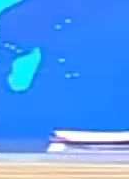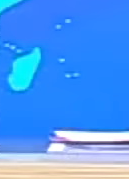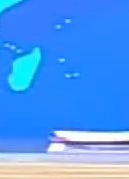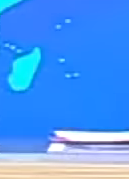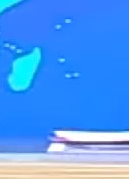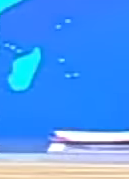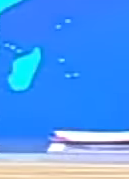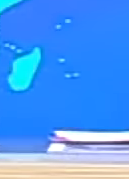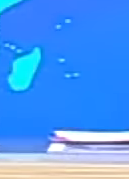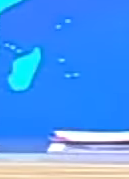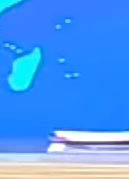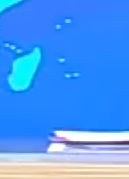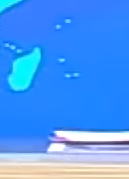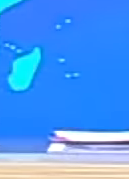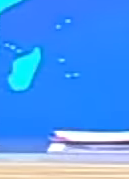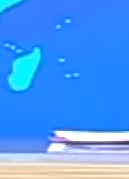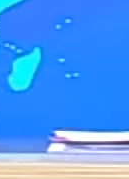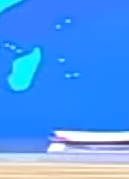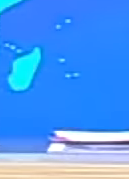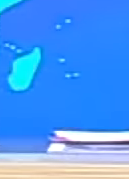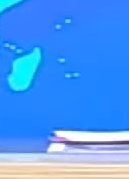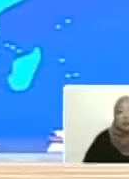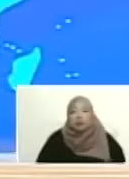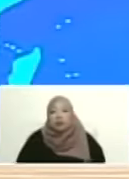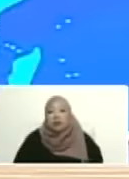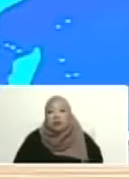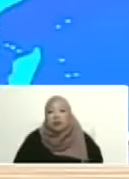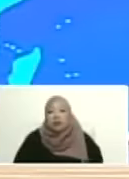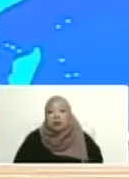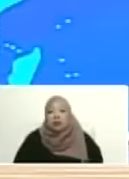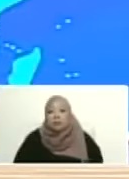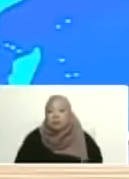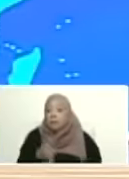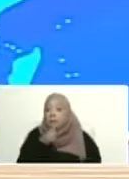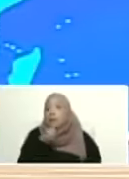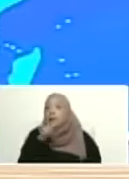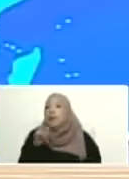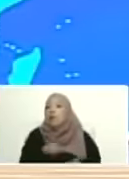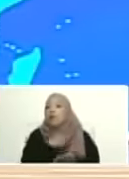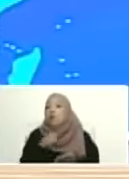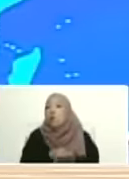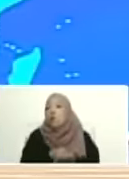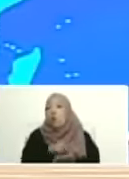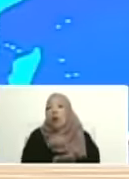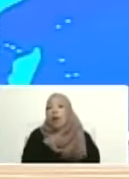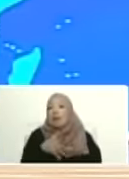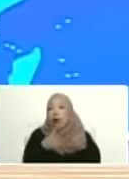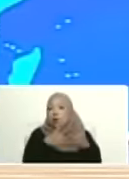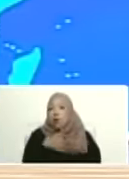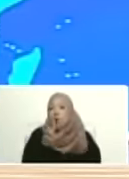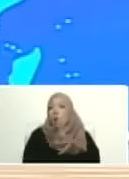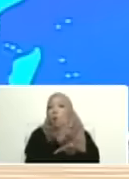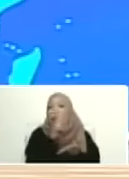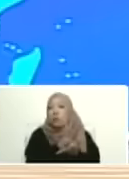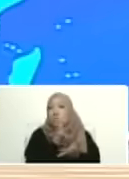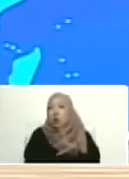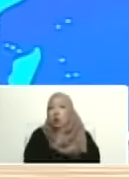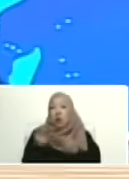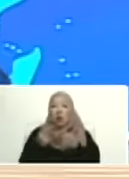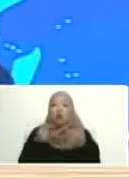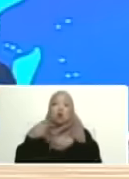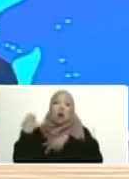en 1897 el llamado Tratado de Washington, donde establece una mediación